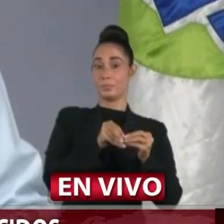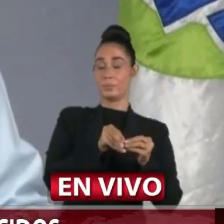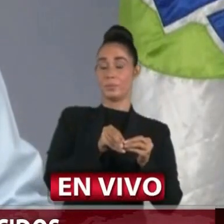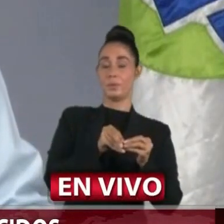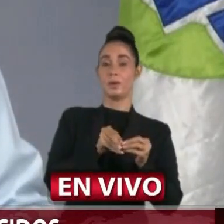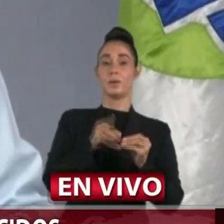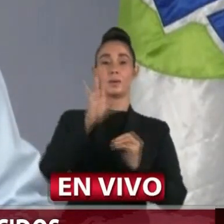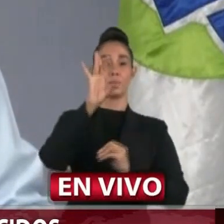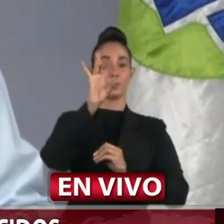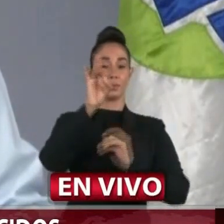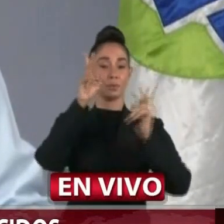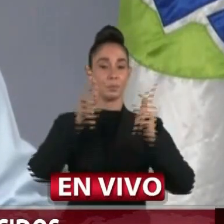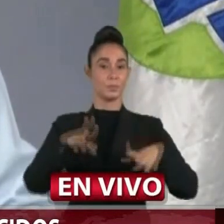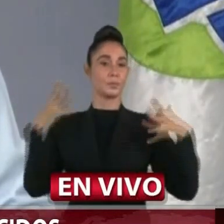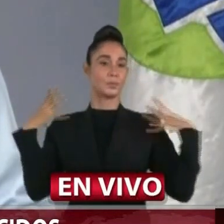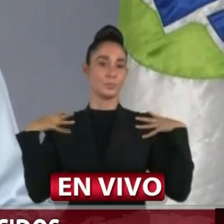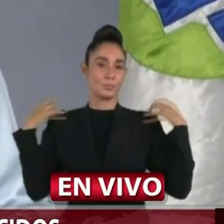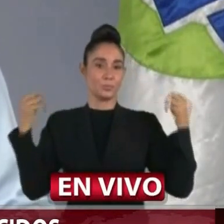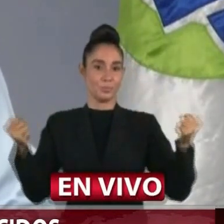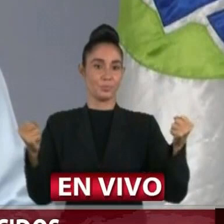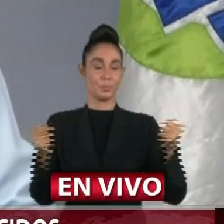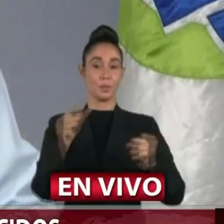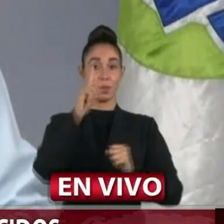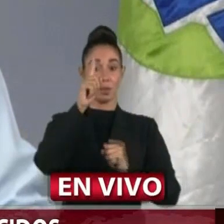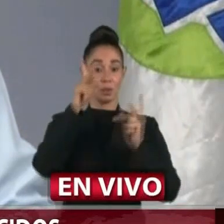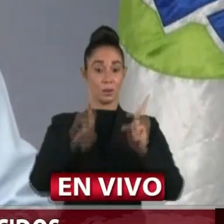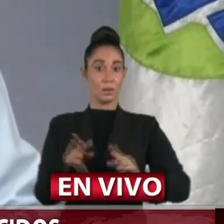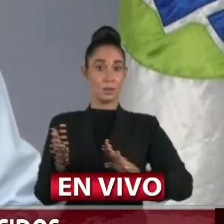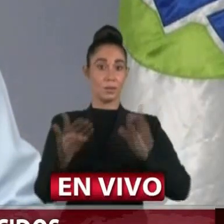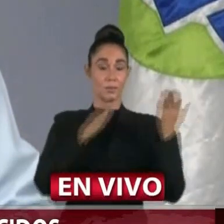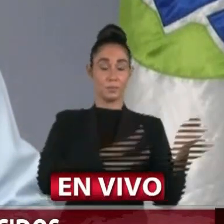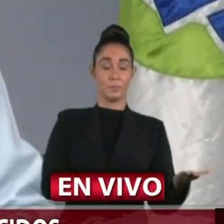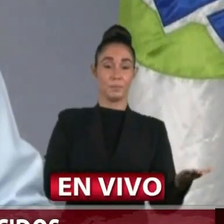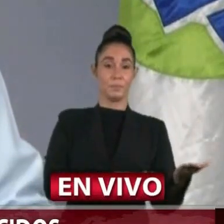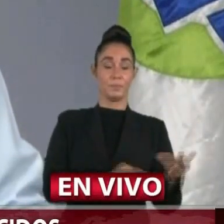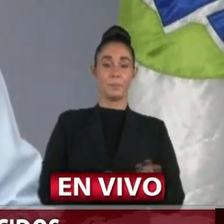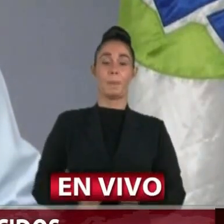acumulados, 8 recuperados, 1 fallecimiento.